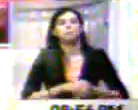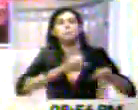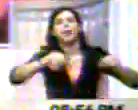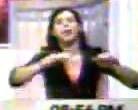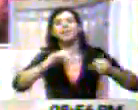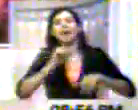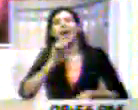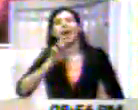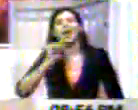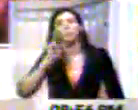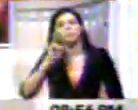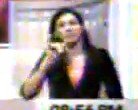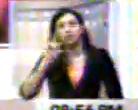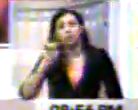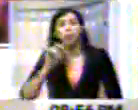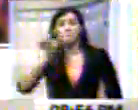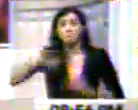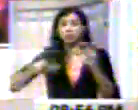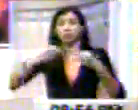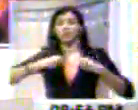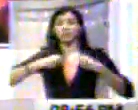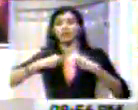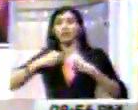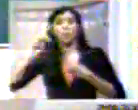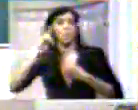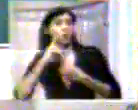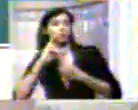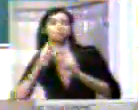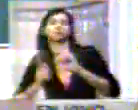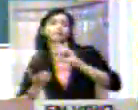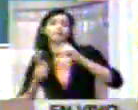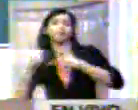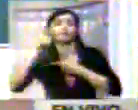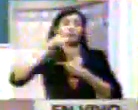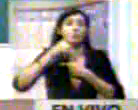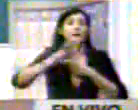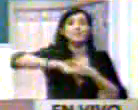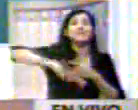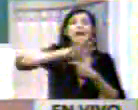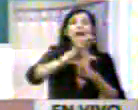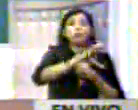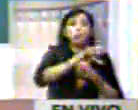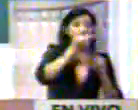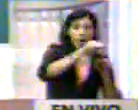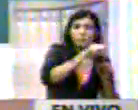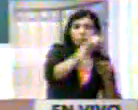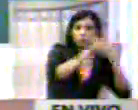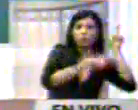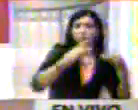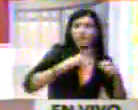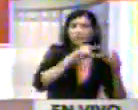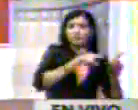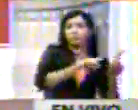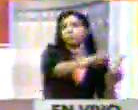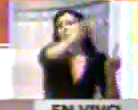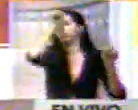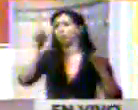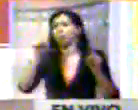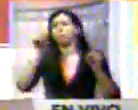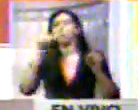Arapito. Los de Bolívar se fueron al Llano, los del Llano se fueron a